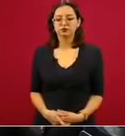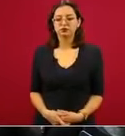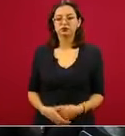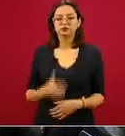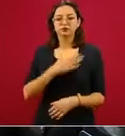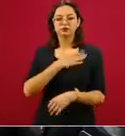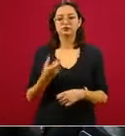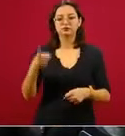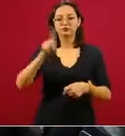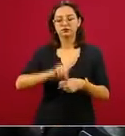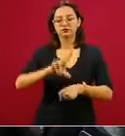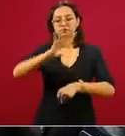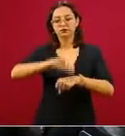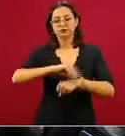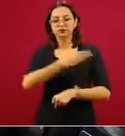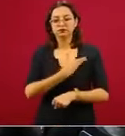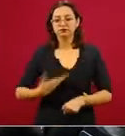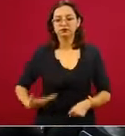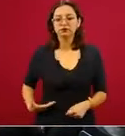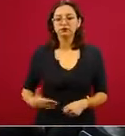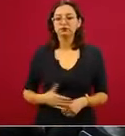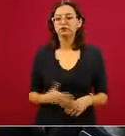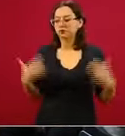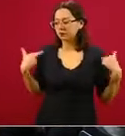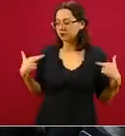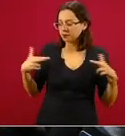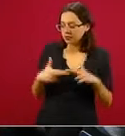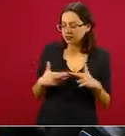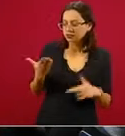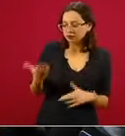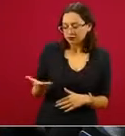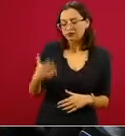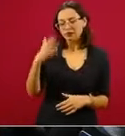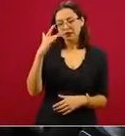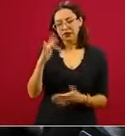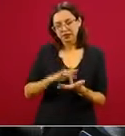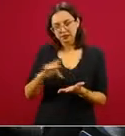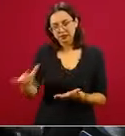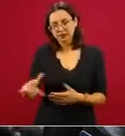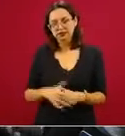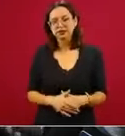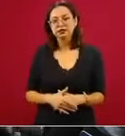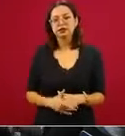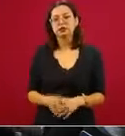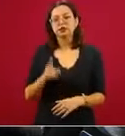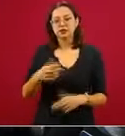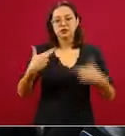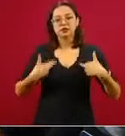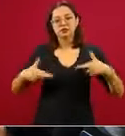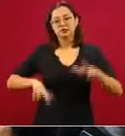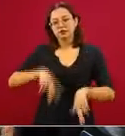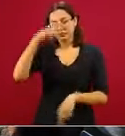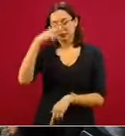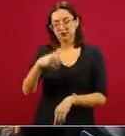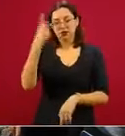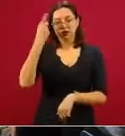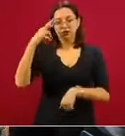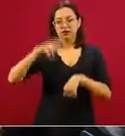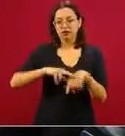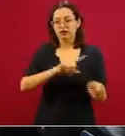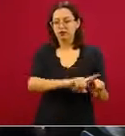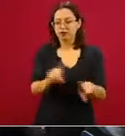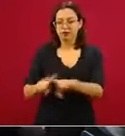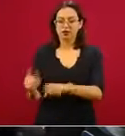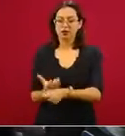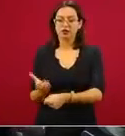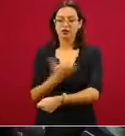Muy buenos días, con su permiso, señor presidente. Maestro, gracias por sus palabras. Canciller, directores, compañeros. Muy